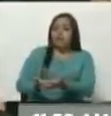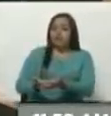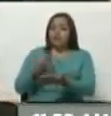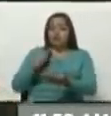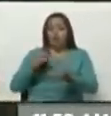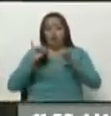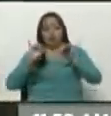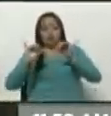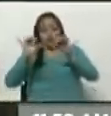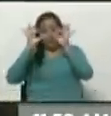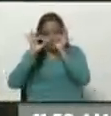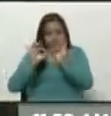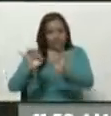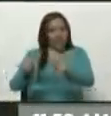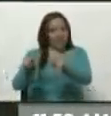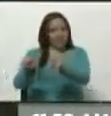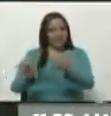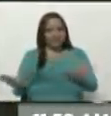autocriticarte.